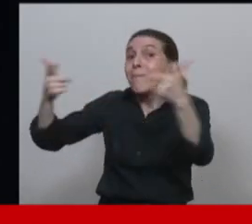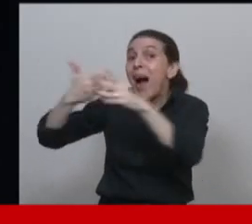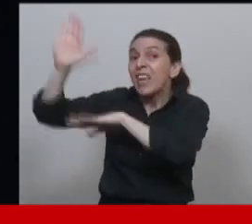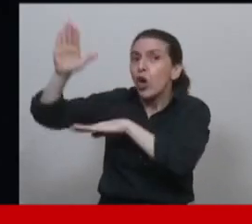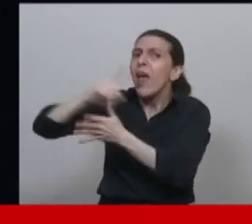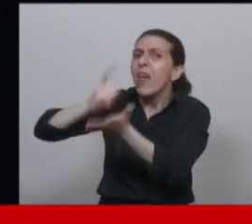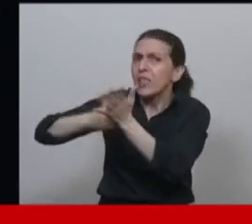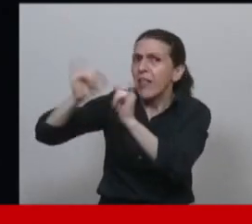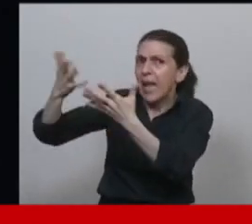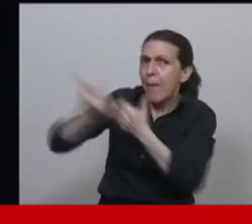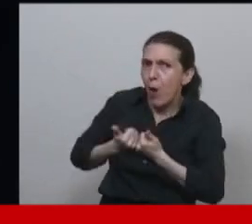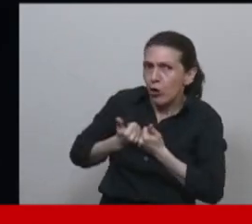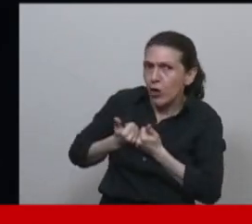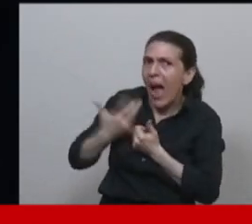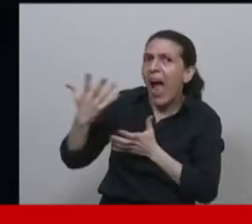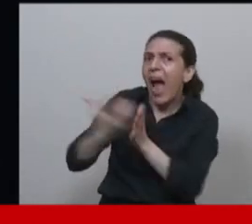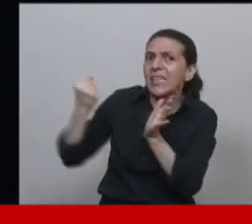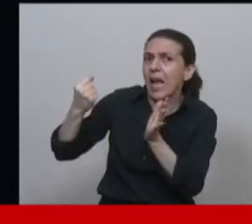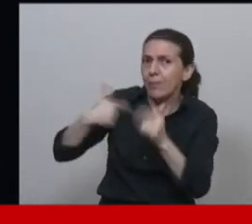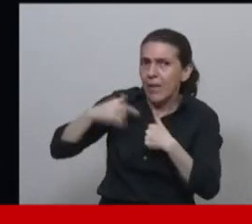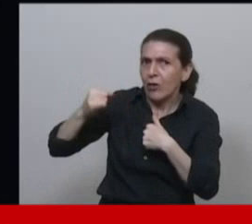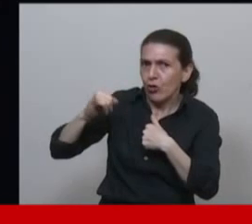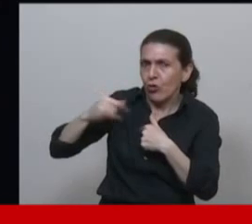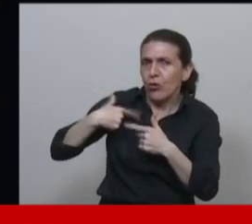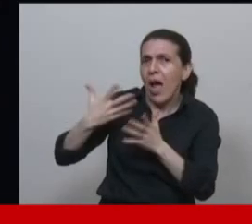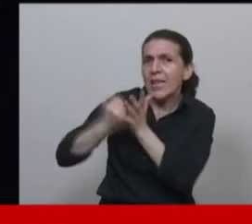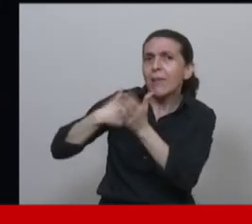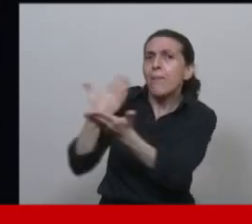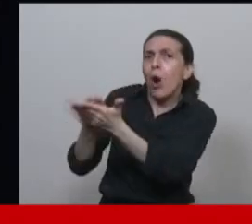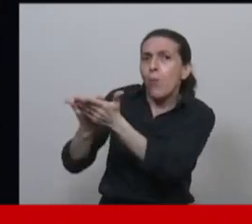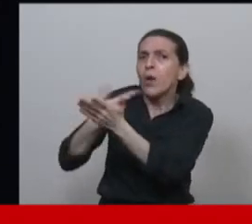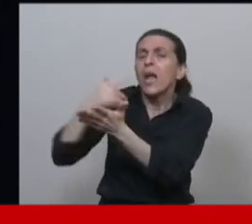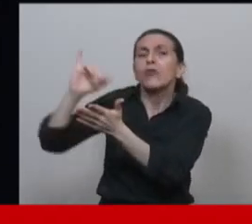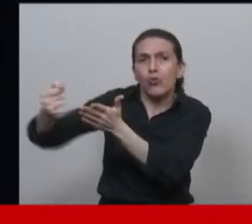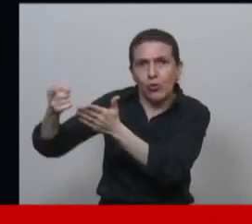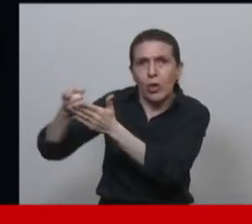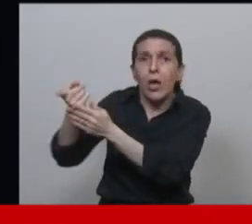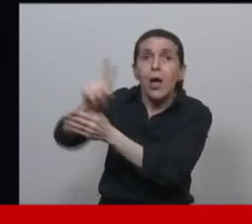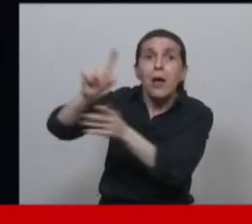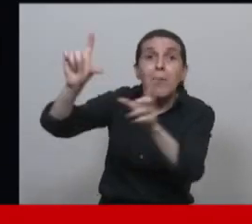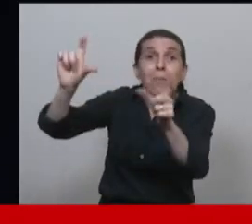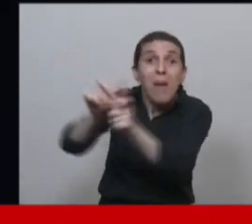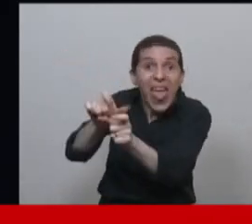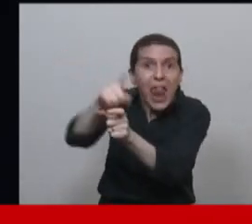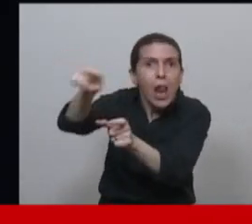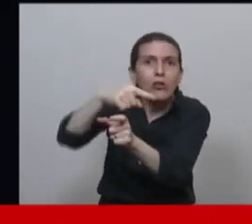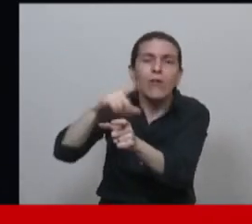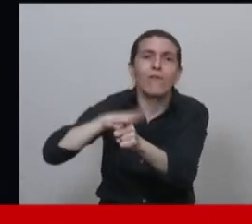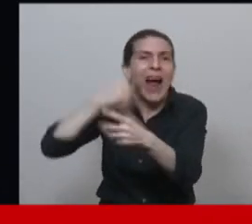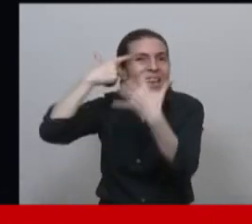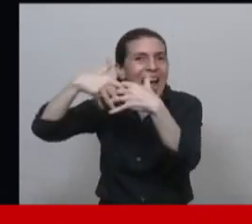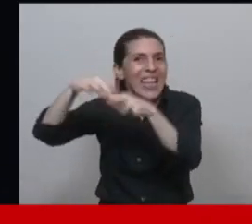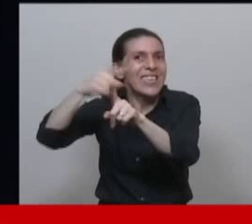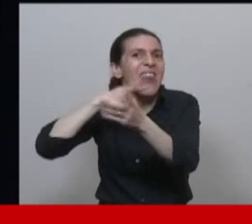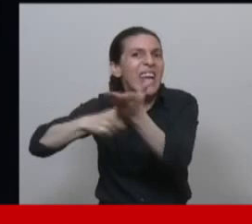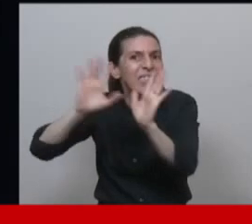sí se ha decidido, a aceptar nuestra propuesta. Obviamente que procuramos tener la mayor participación posible de nuestros